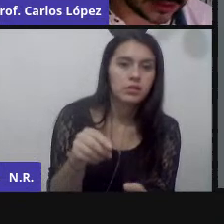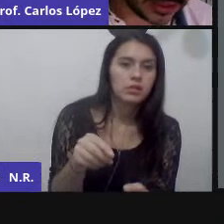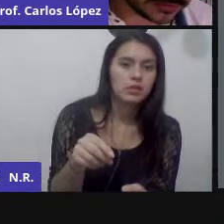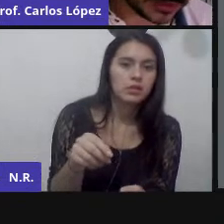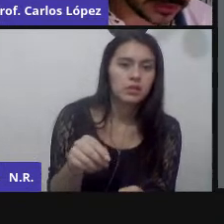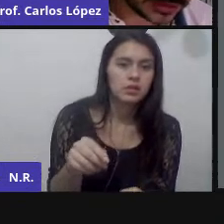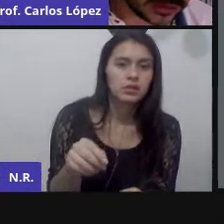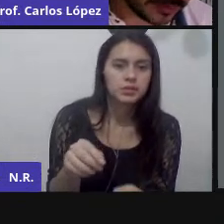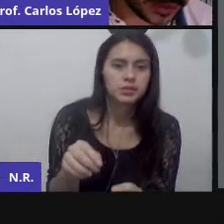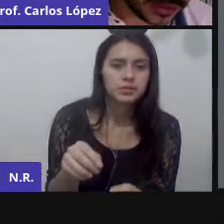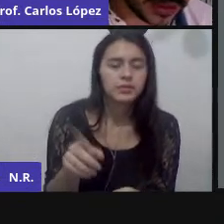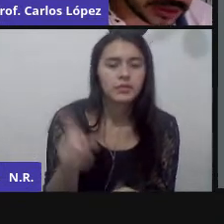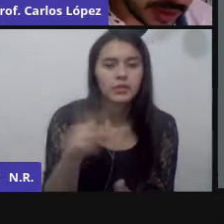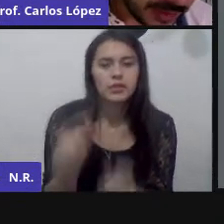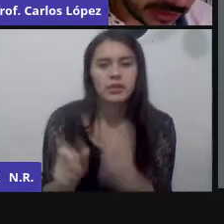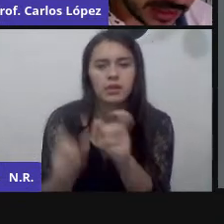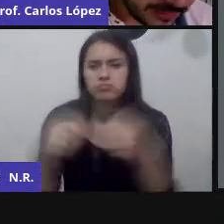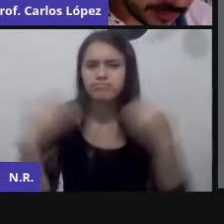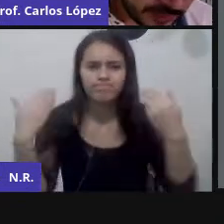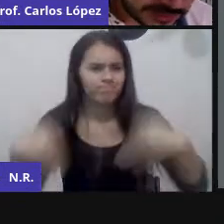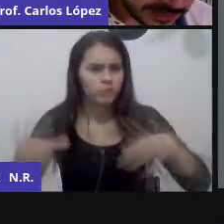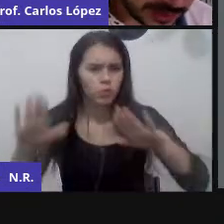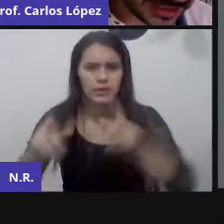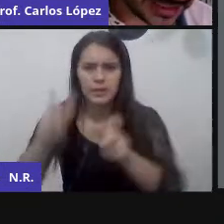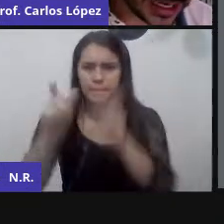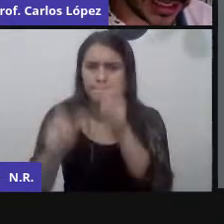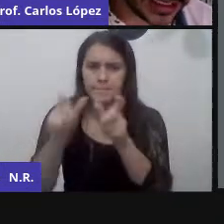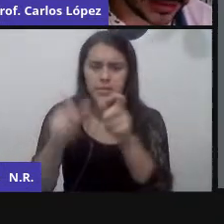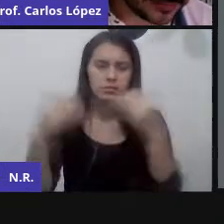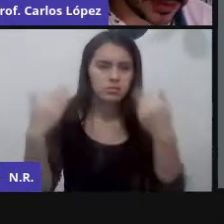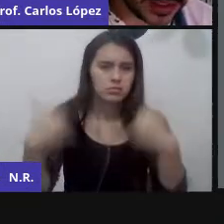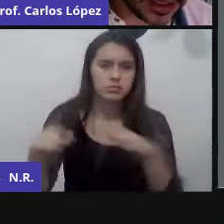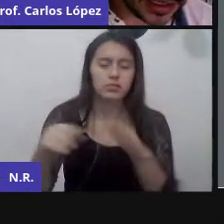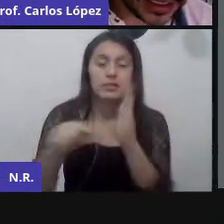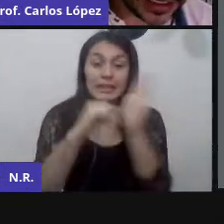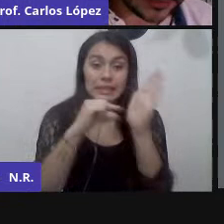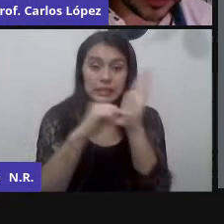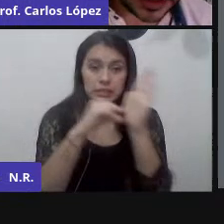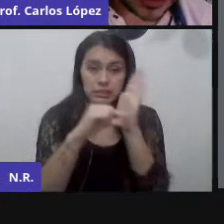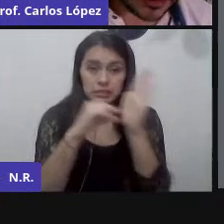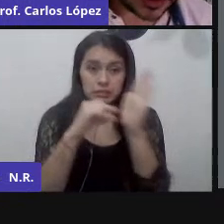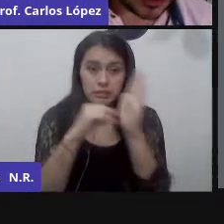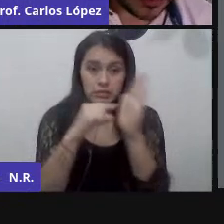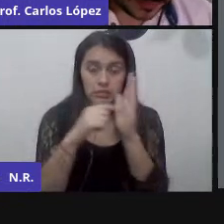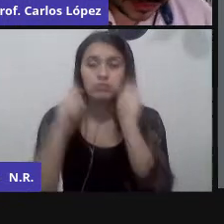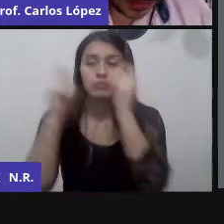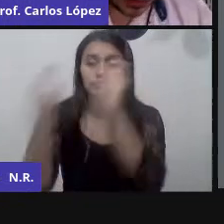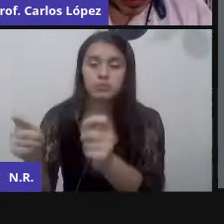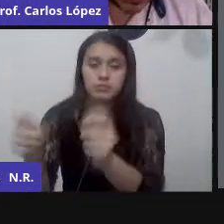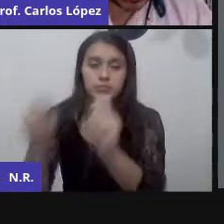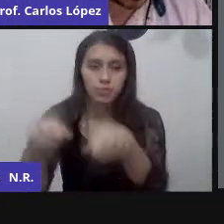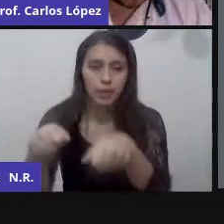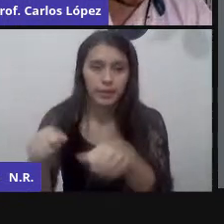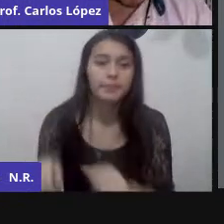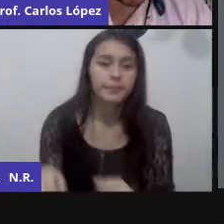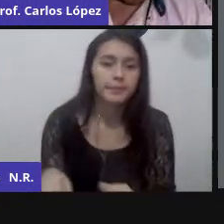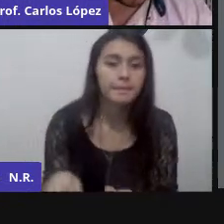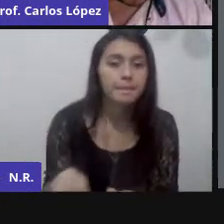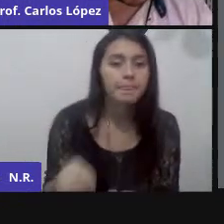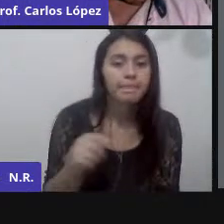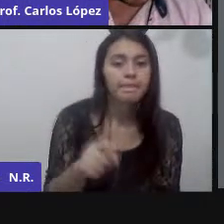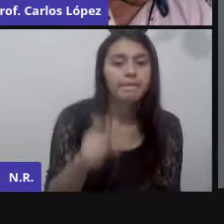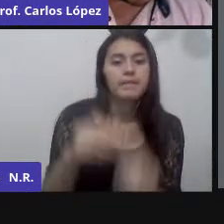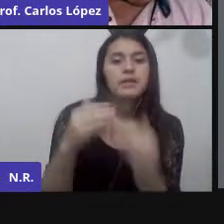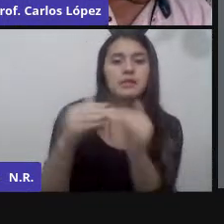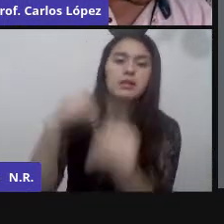vamos a ponerlo, sí, con las personas que lo puedan, solamente con las personas que tengan el link. ¿De acuerdo? Vamos a hacerlo para